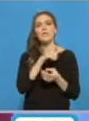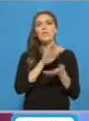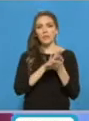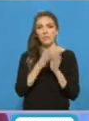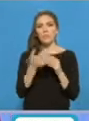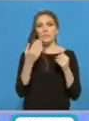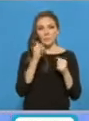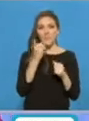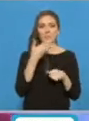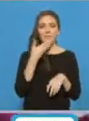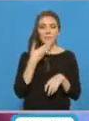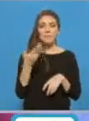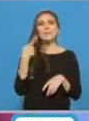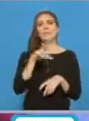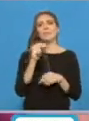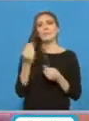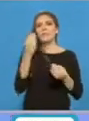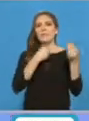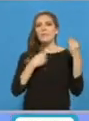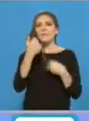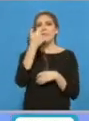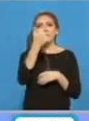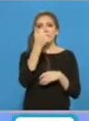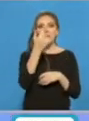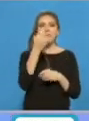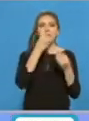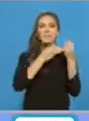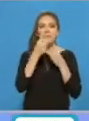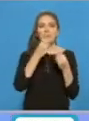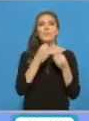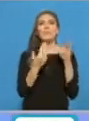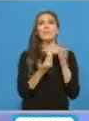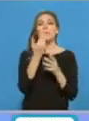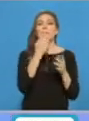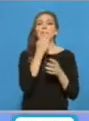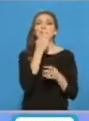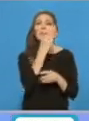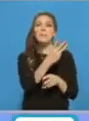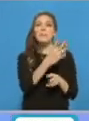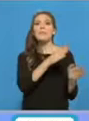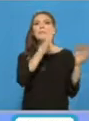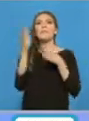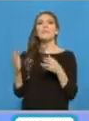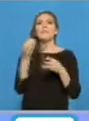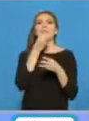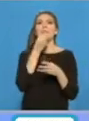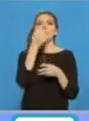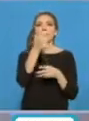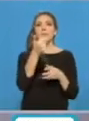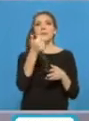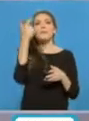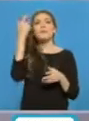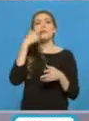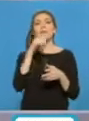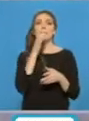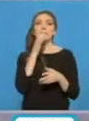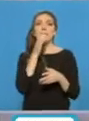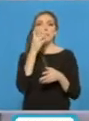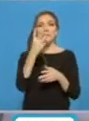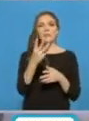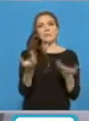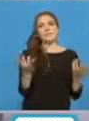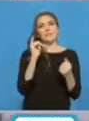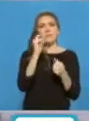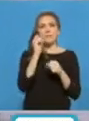comida, ¿estás de acuerdo? Son 3 en el desayuno, 6 en la comida y 3 en la cena, pues claro que vamos a engordar. Ya te comiste medio kilo de tortilla. Sí, no,